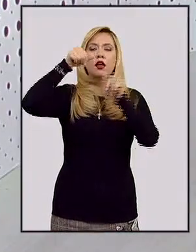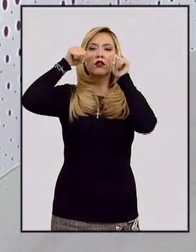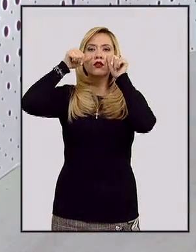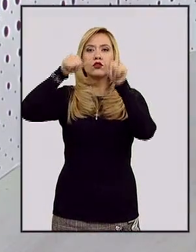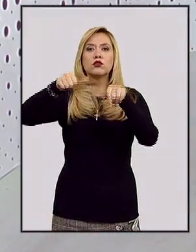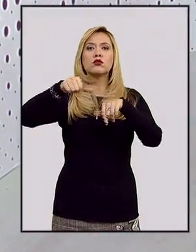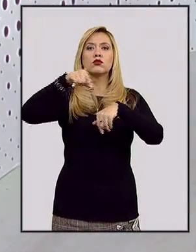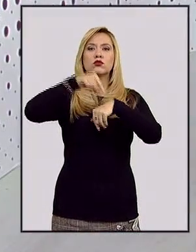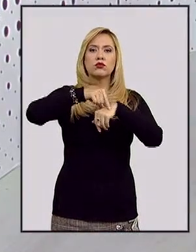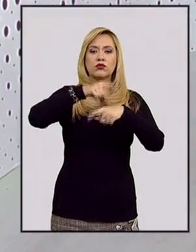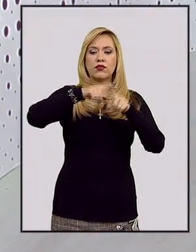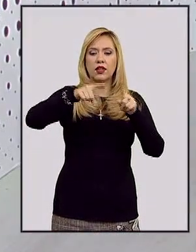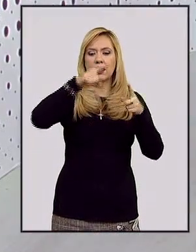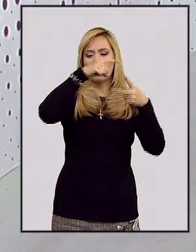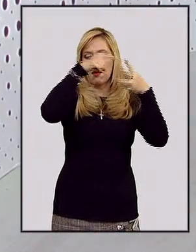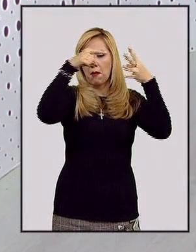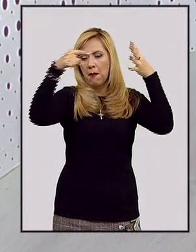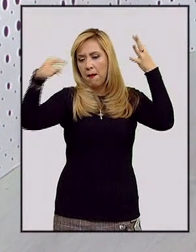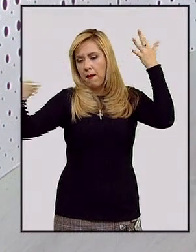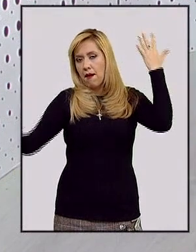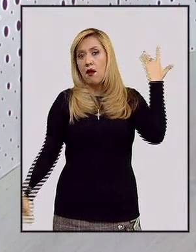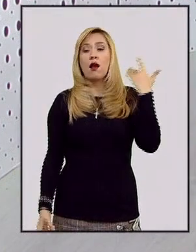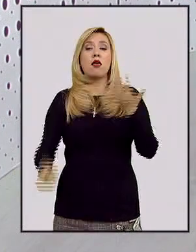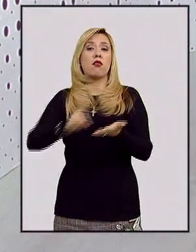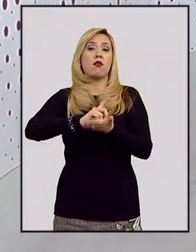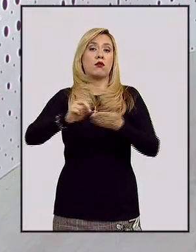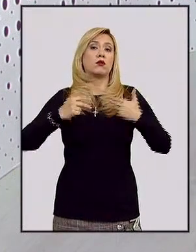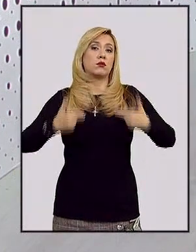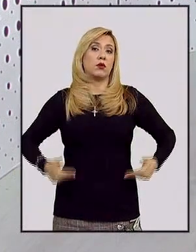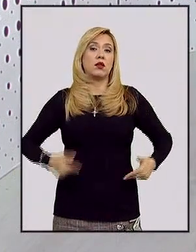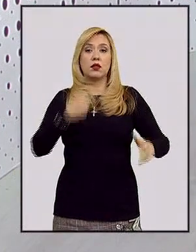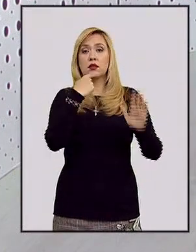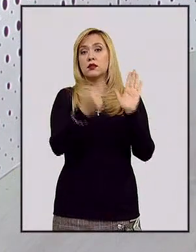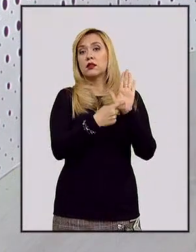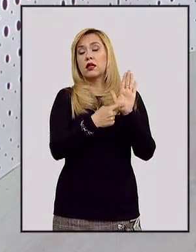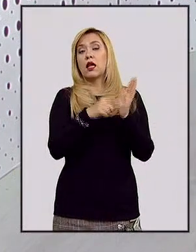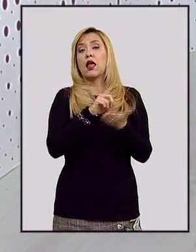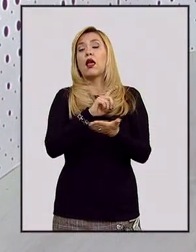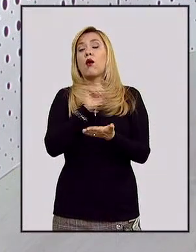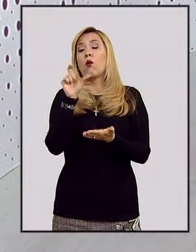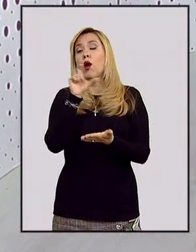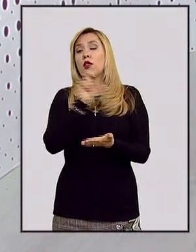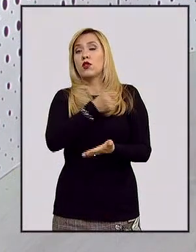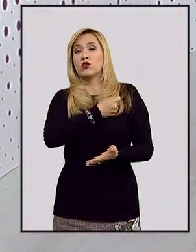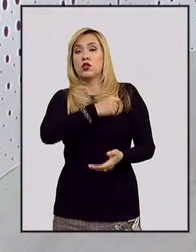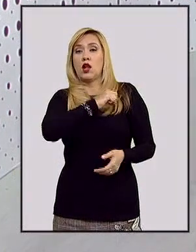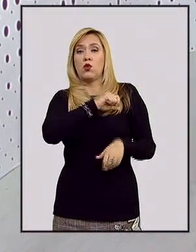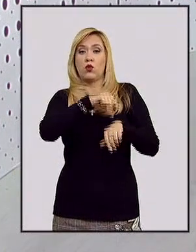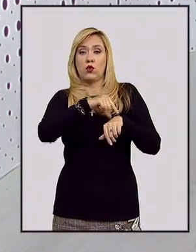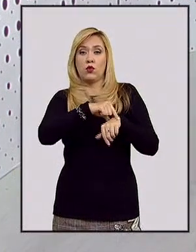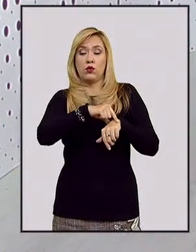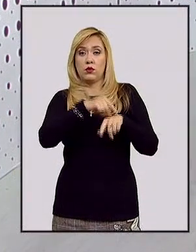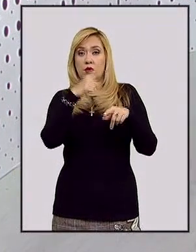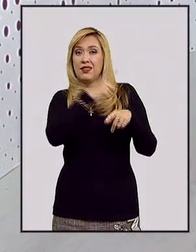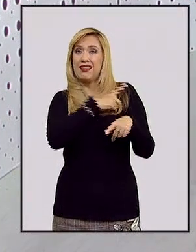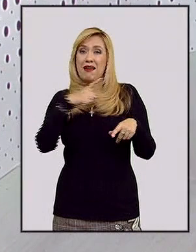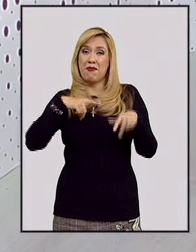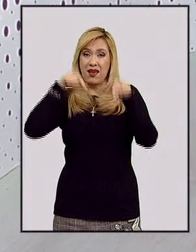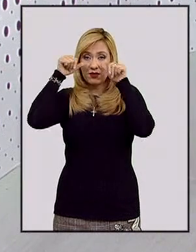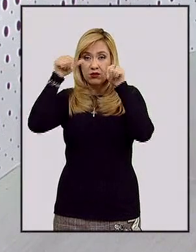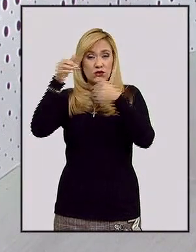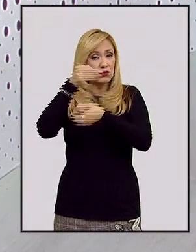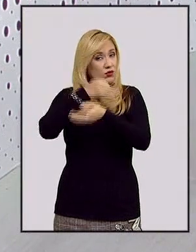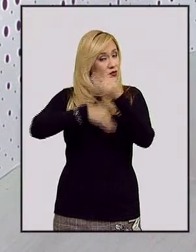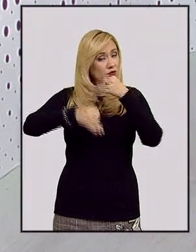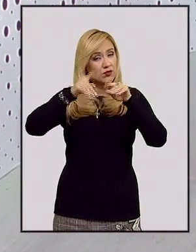salud, y los estándares de derechos humanos son muy claros. En el tema de salud hay que tomar en cuenta y hay que hacerse cargo de todas